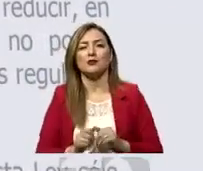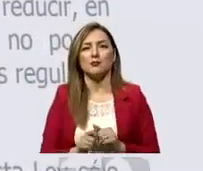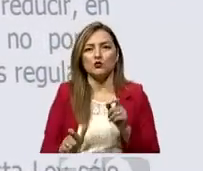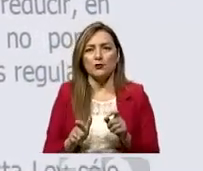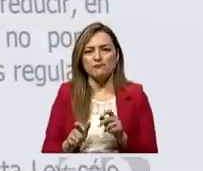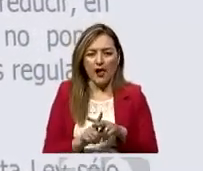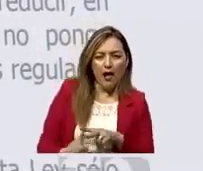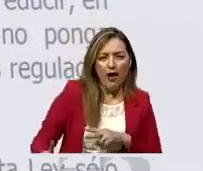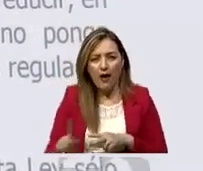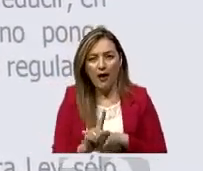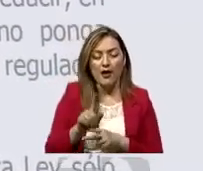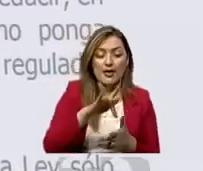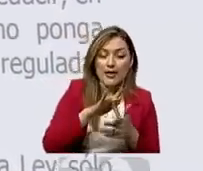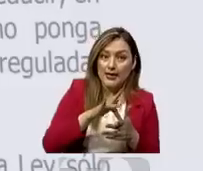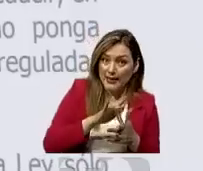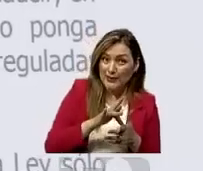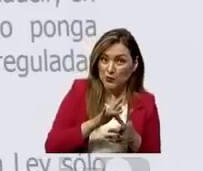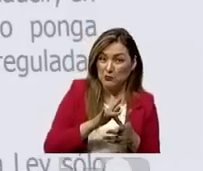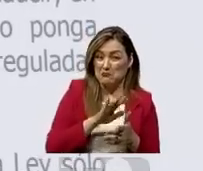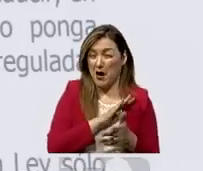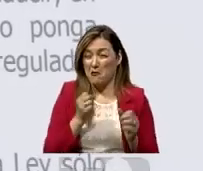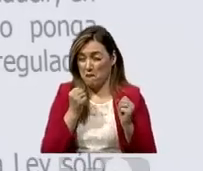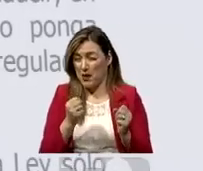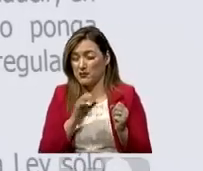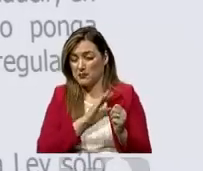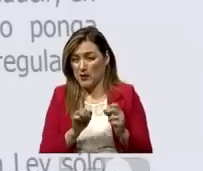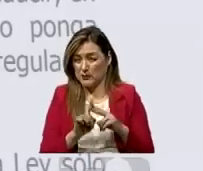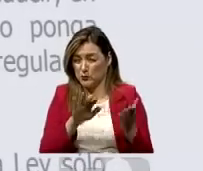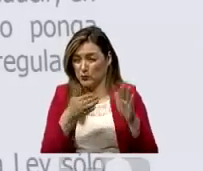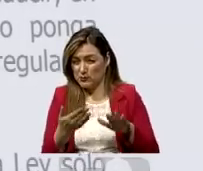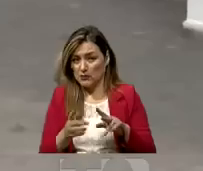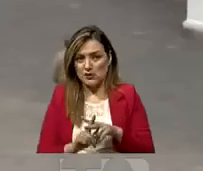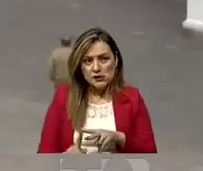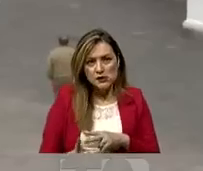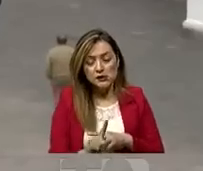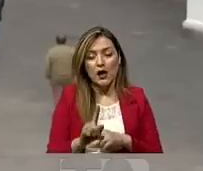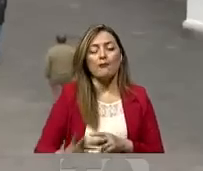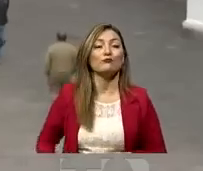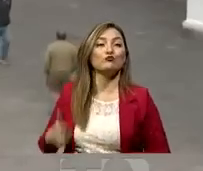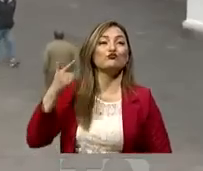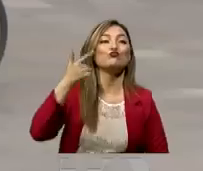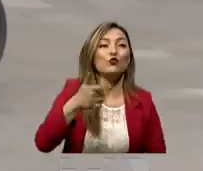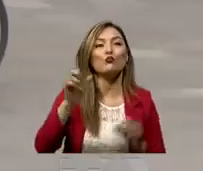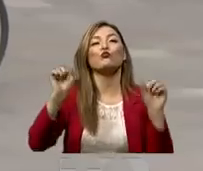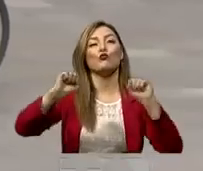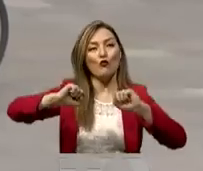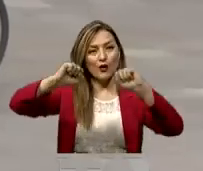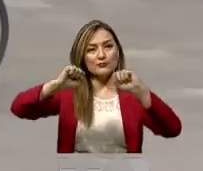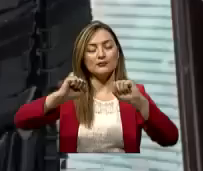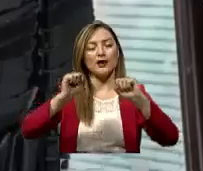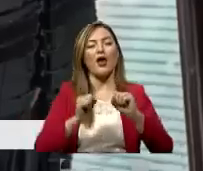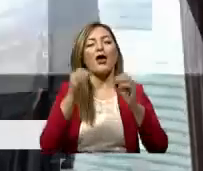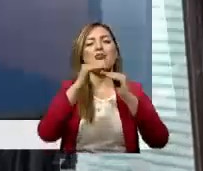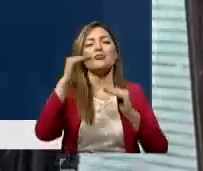de una persona que represente una amenaza o peligro inminente de muerte o lesiones graves. La ley dispone 6 niveles de uso legítimo